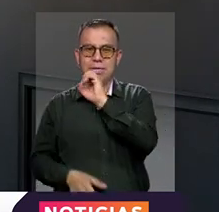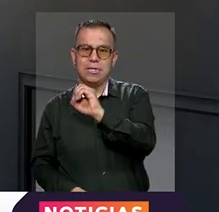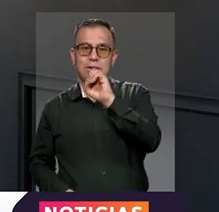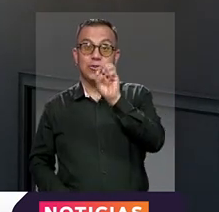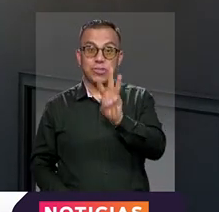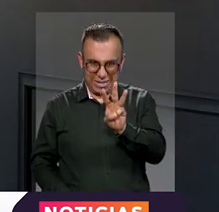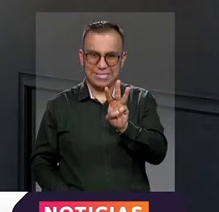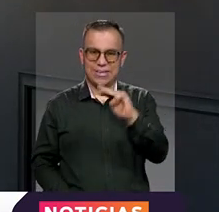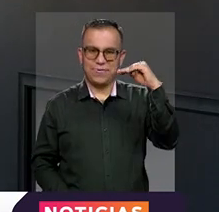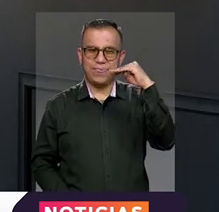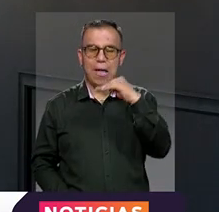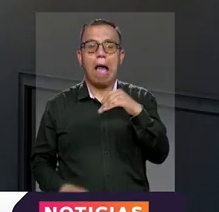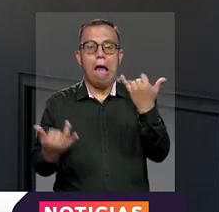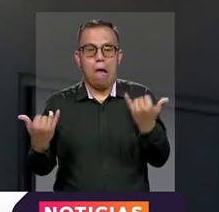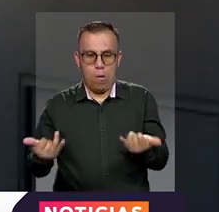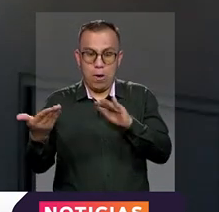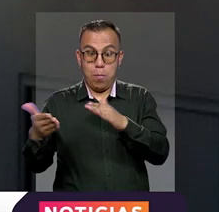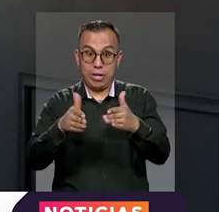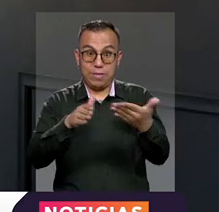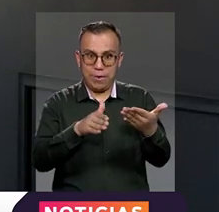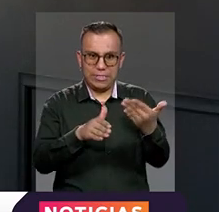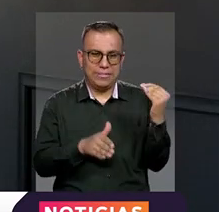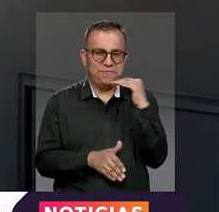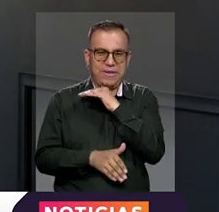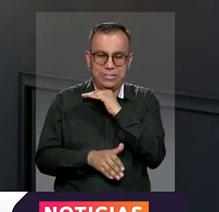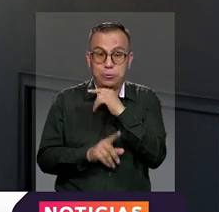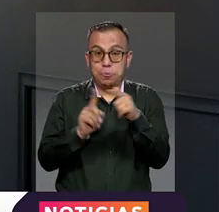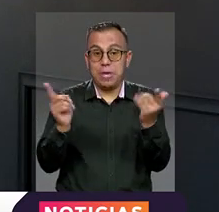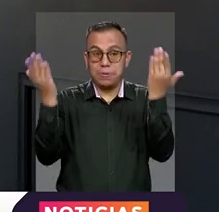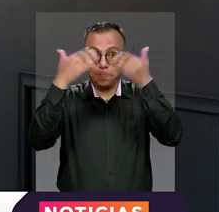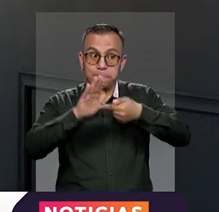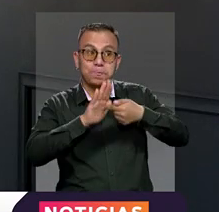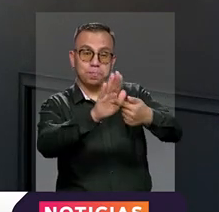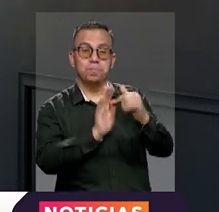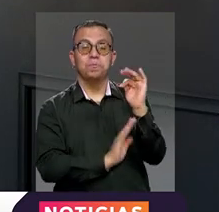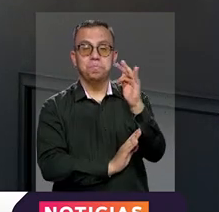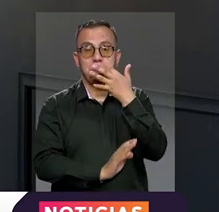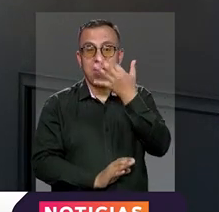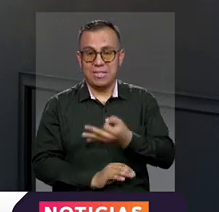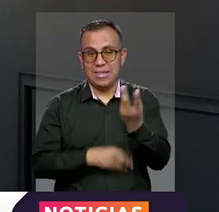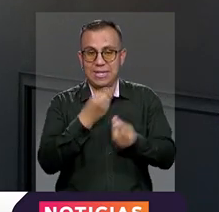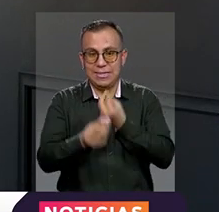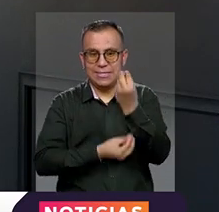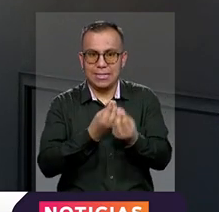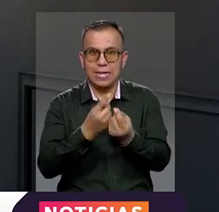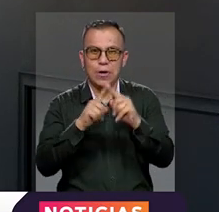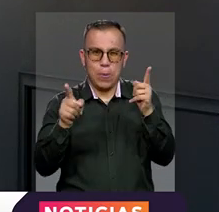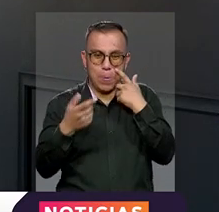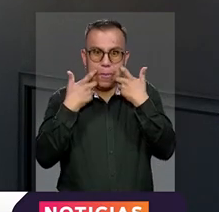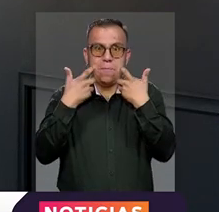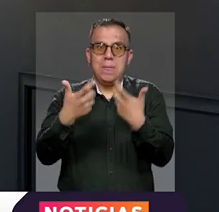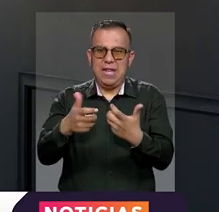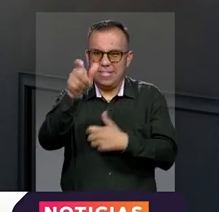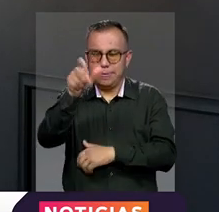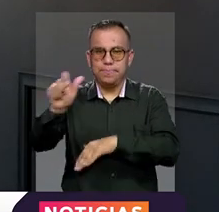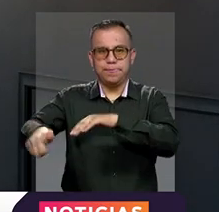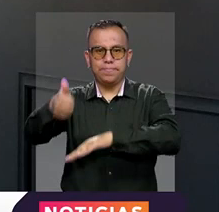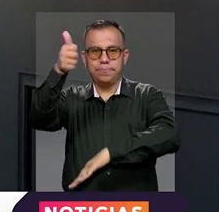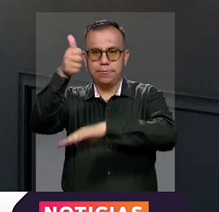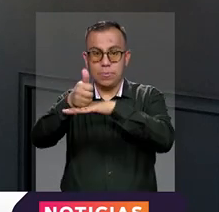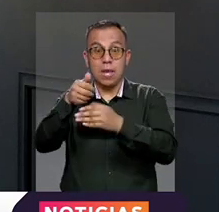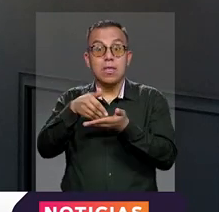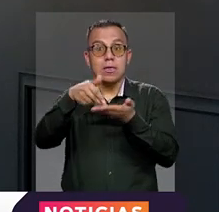falsos positivos. Hoy entregamos información sobre el alcance que tendría la imputación de crímenes de lesa humanidad al general en